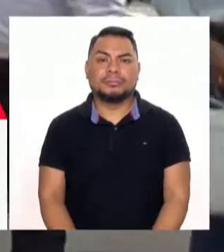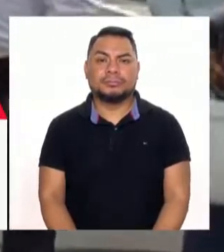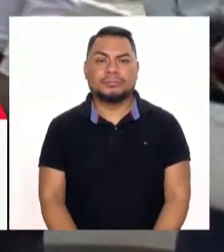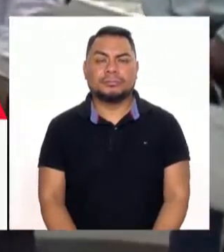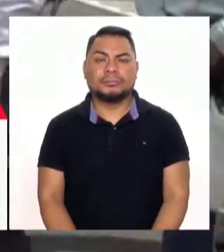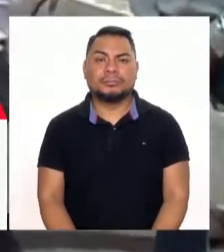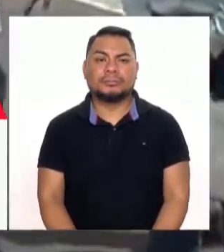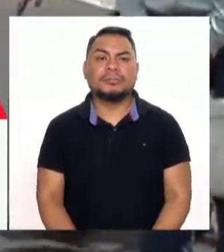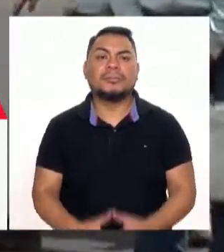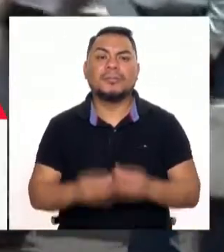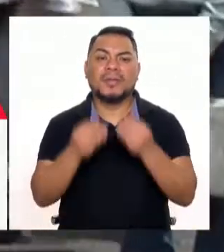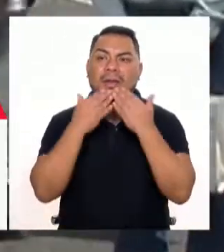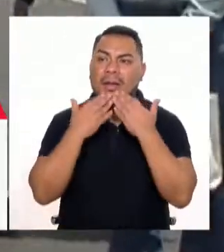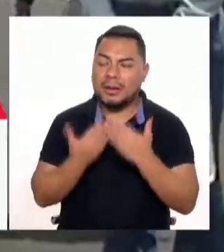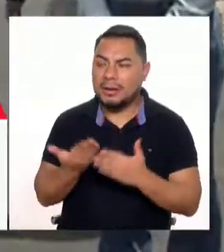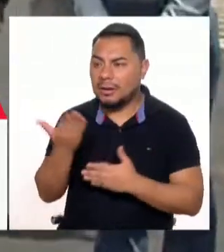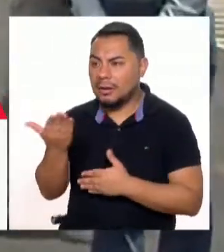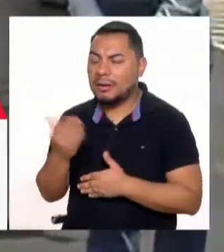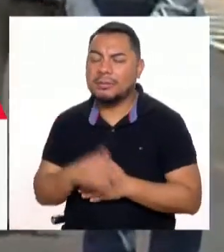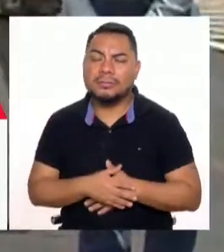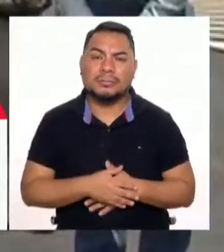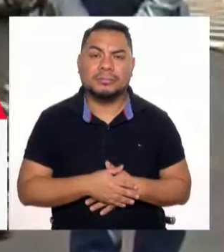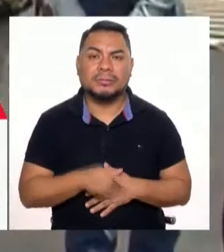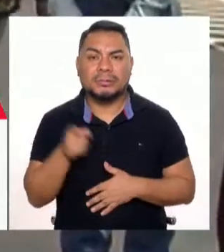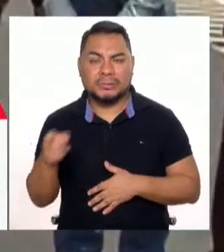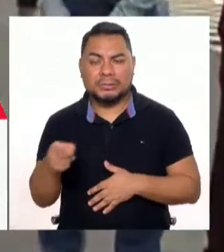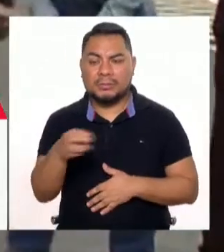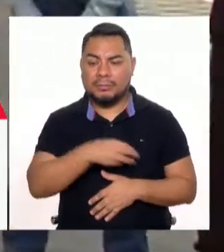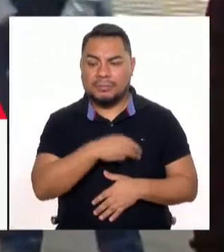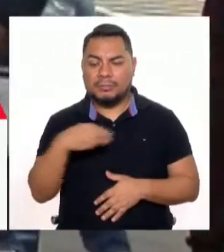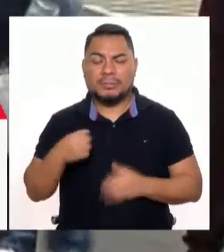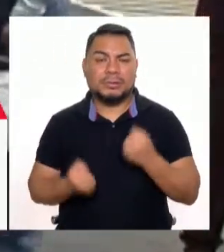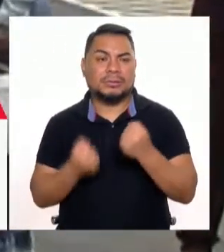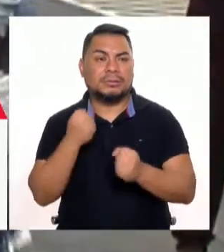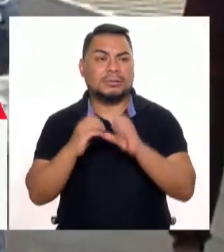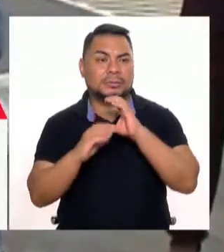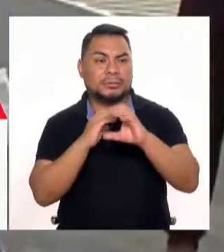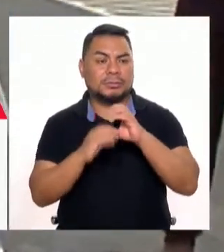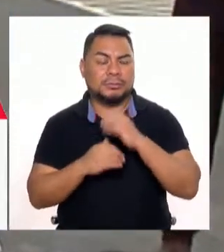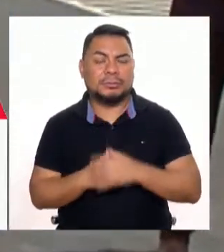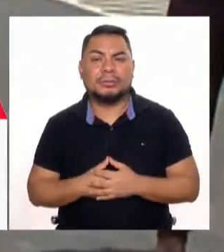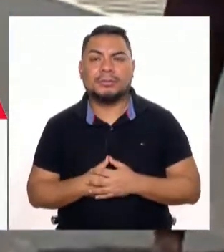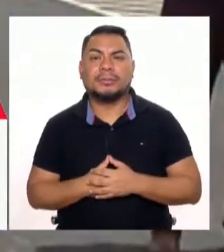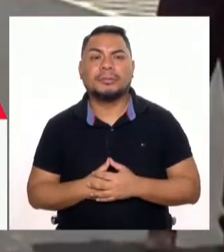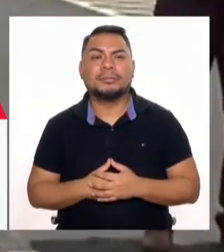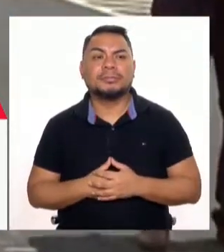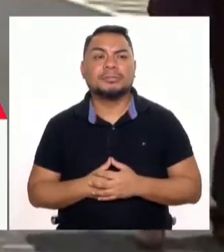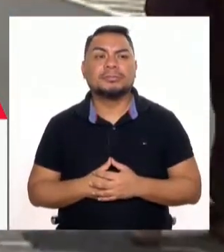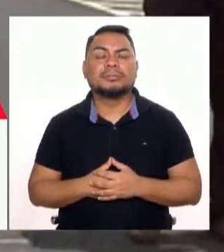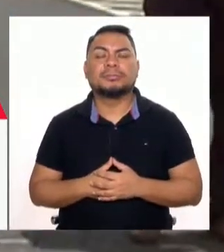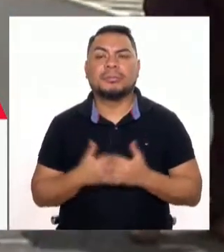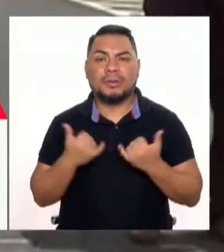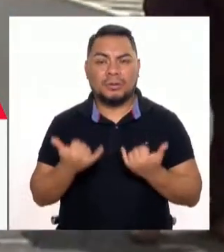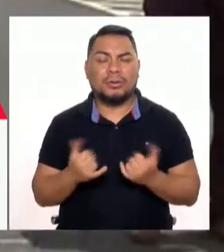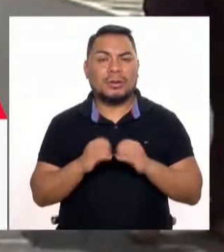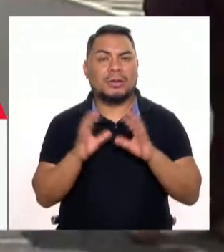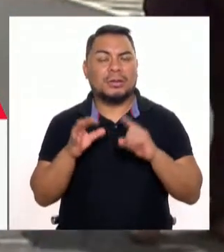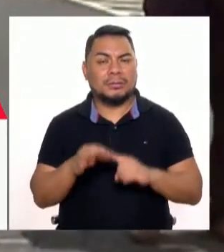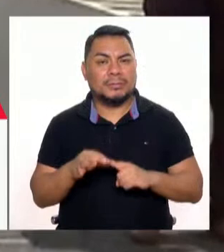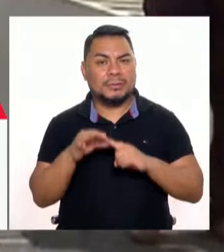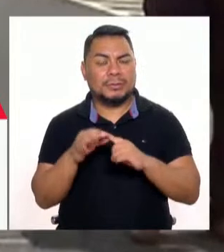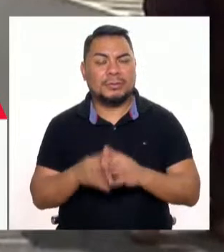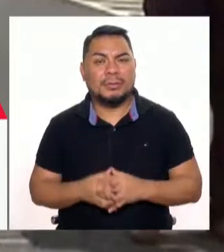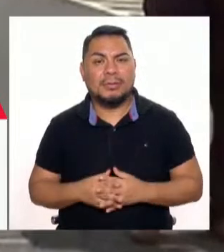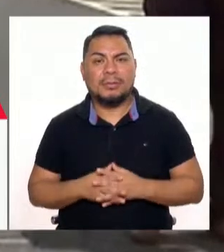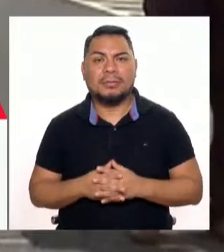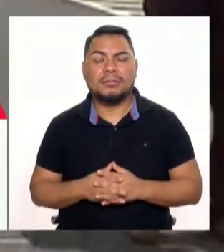Muchas gracias a nuestra ministra de transportes y comunicaciones en este día especial